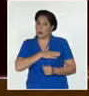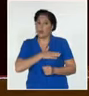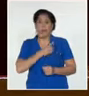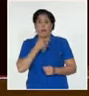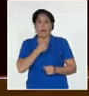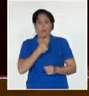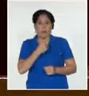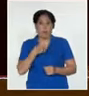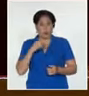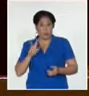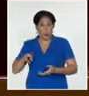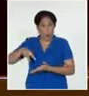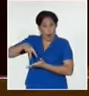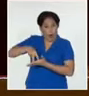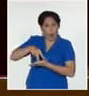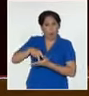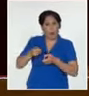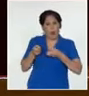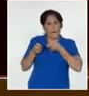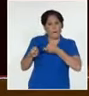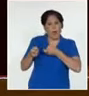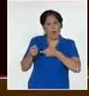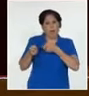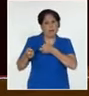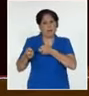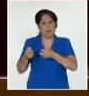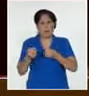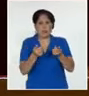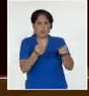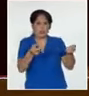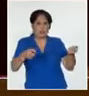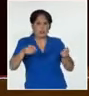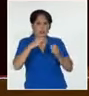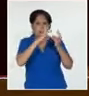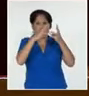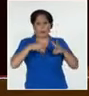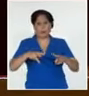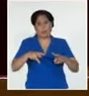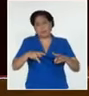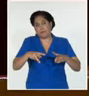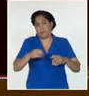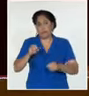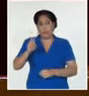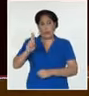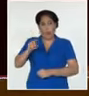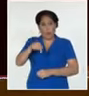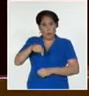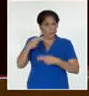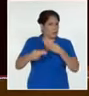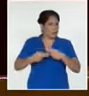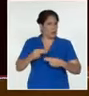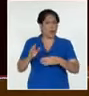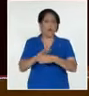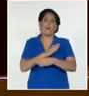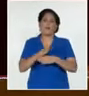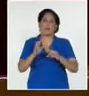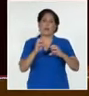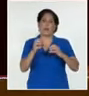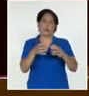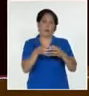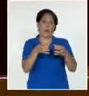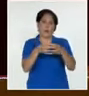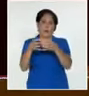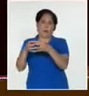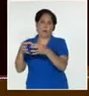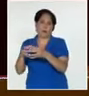boicot a nuestra asistencia a la Organización de Naciones Unidas, donde esta vez se desarrollaron varias cumbres y eventos en